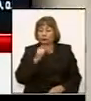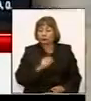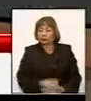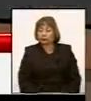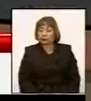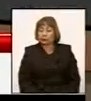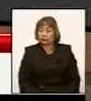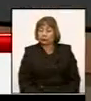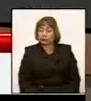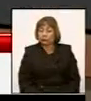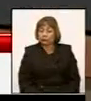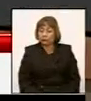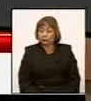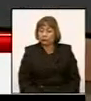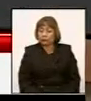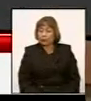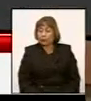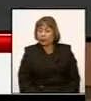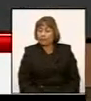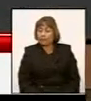Echevarría, verde.